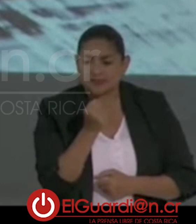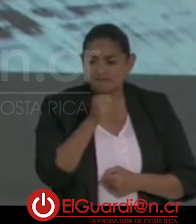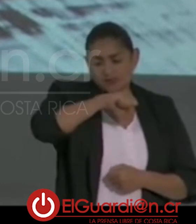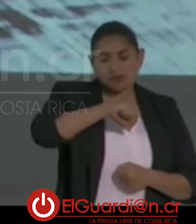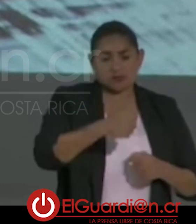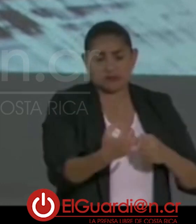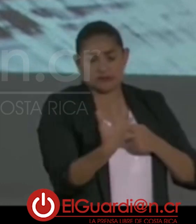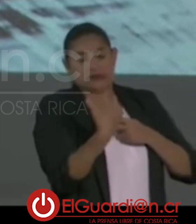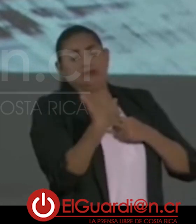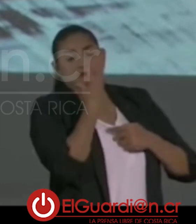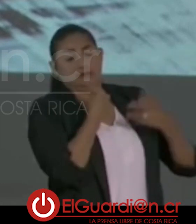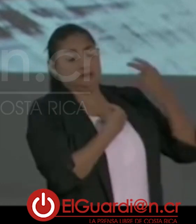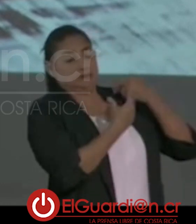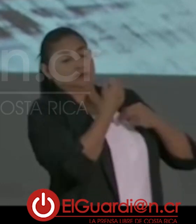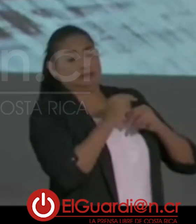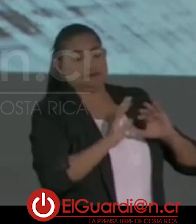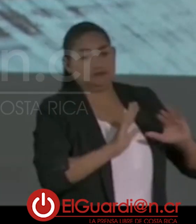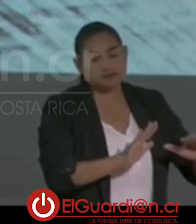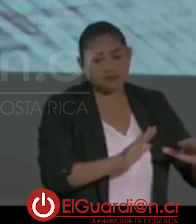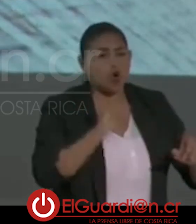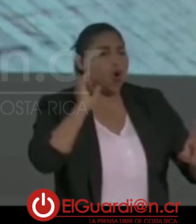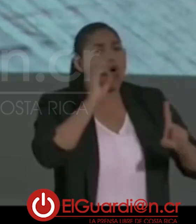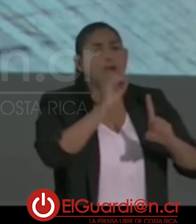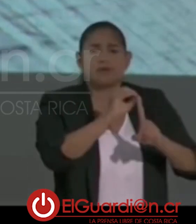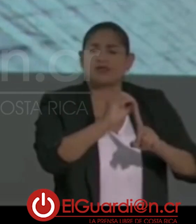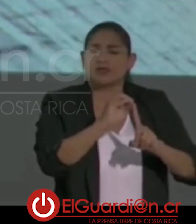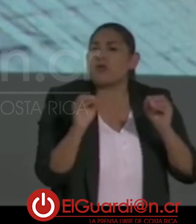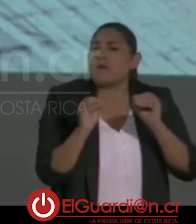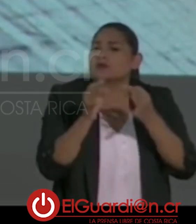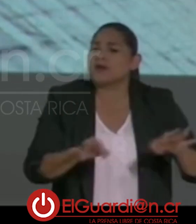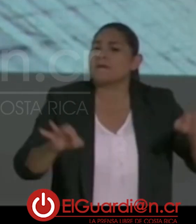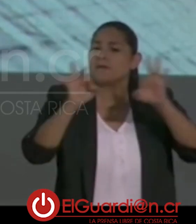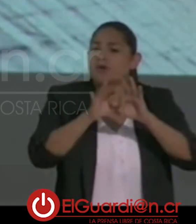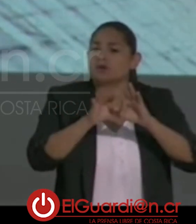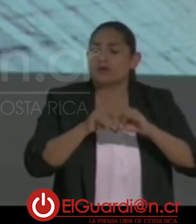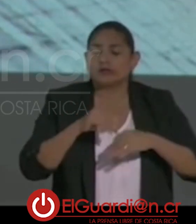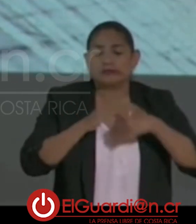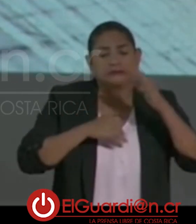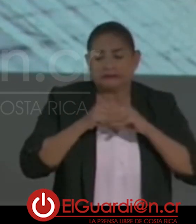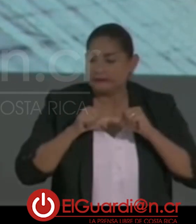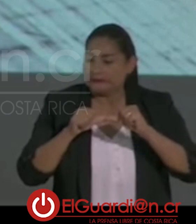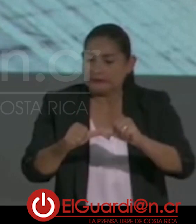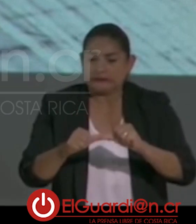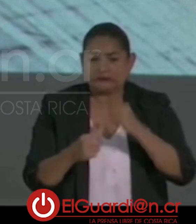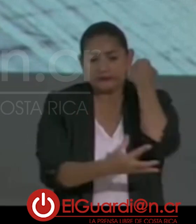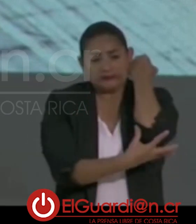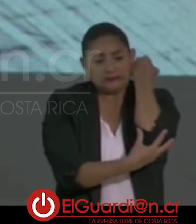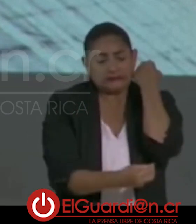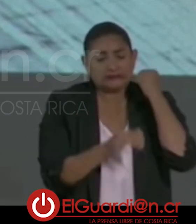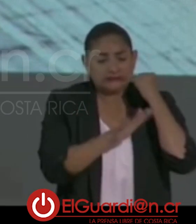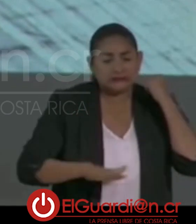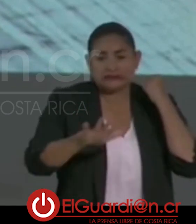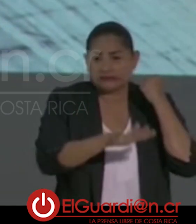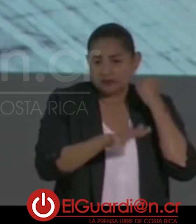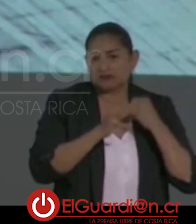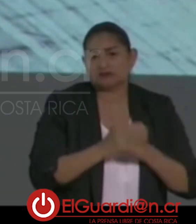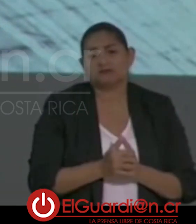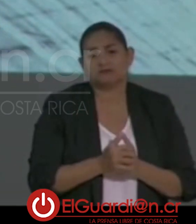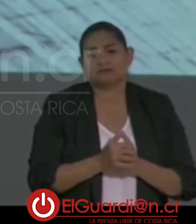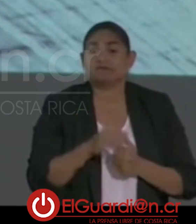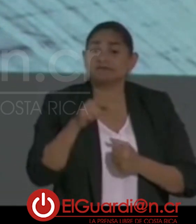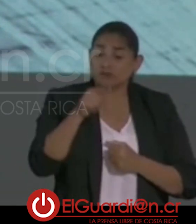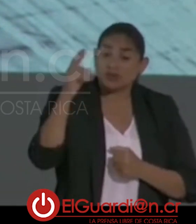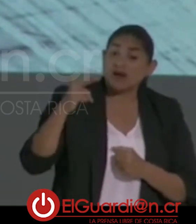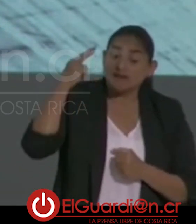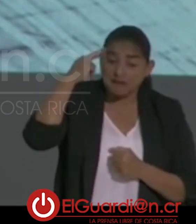revelarse cuando casi un millón de personas tienen como objetivo primordial el de sobrevivir ante la condición de pobreza en la que se encuentran